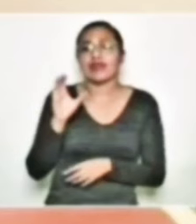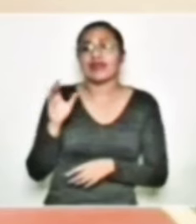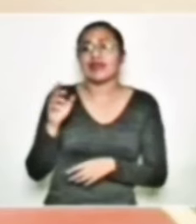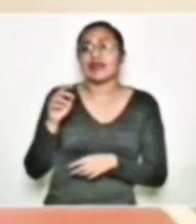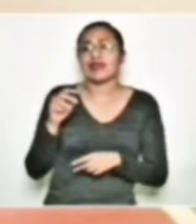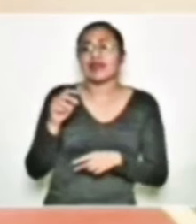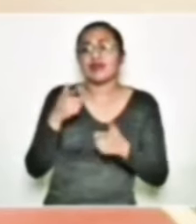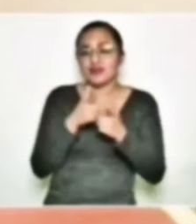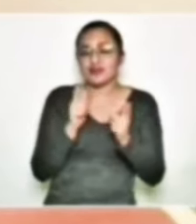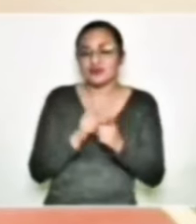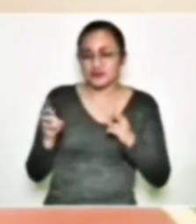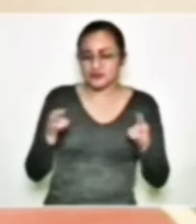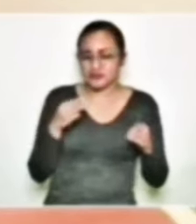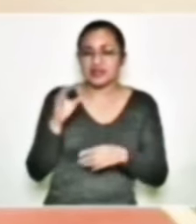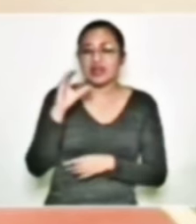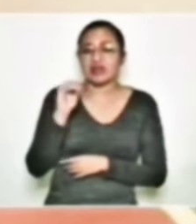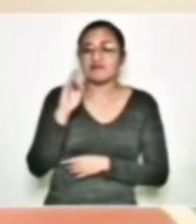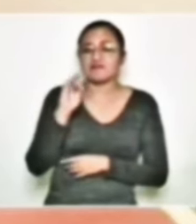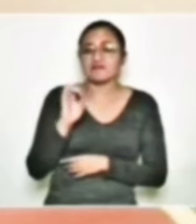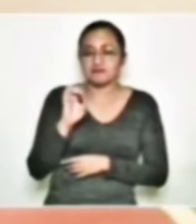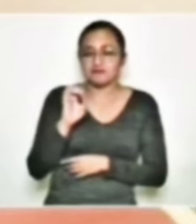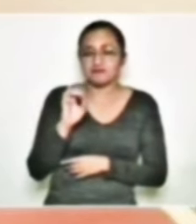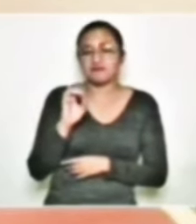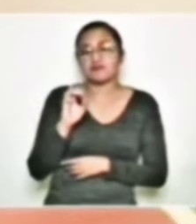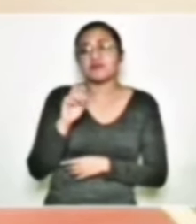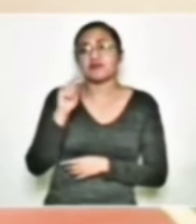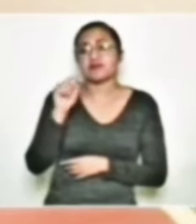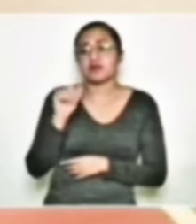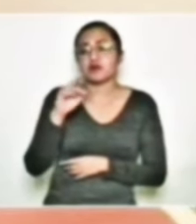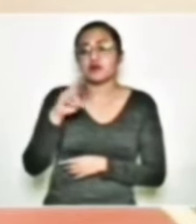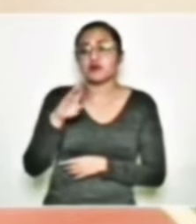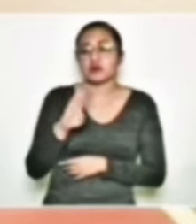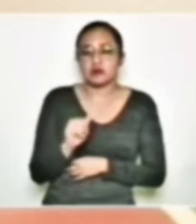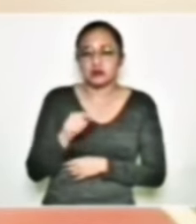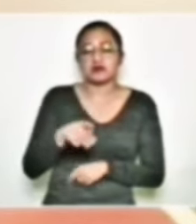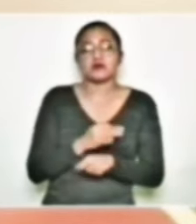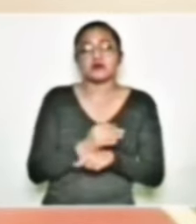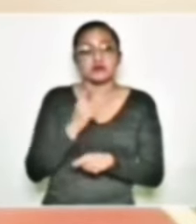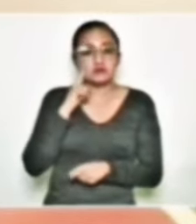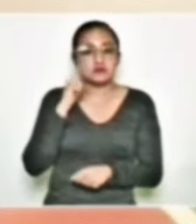que, a ver, si está ocurriendo públicamente, pues